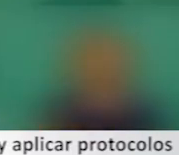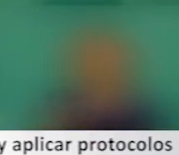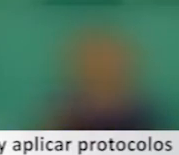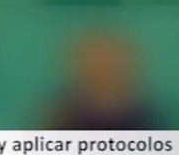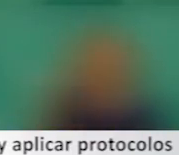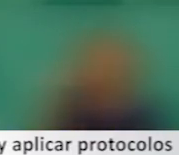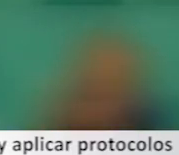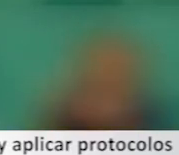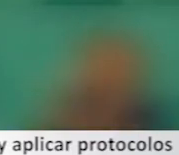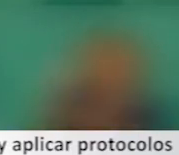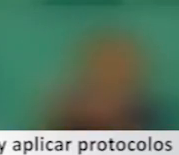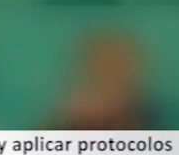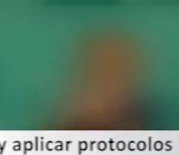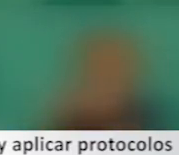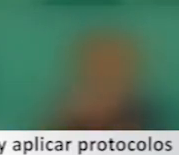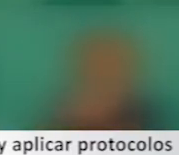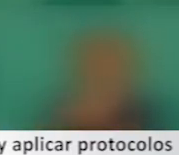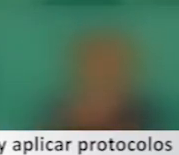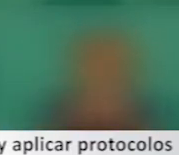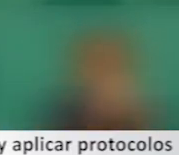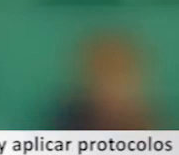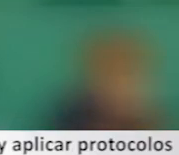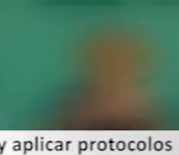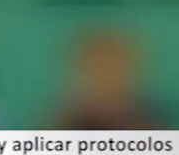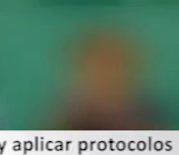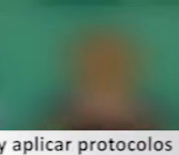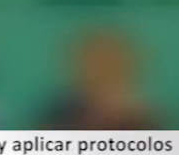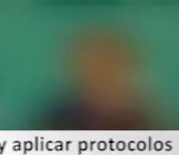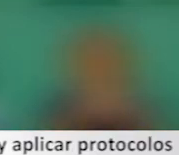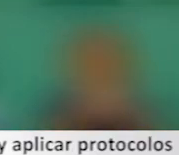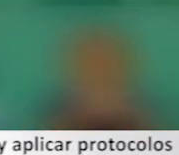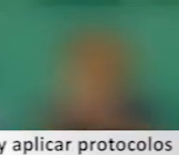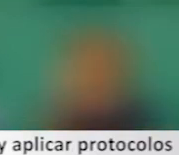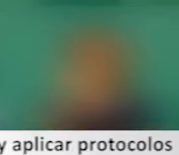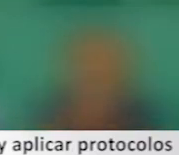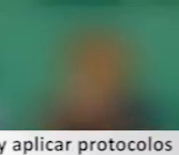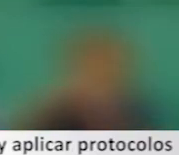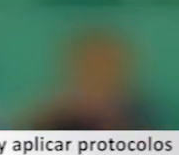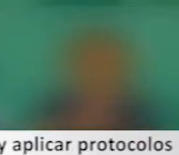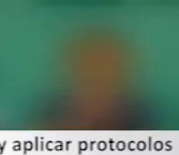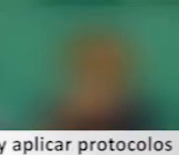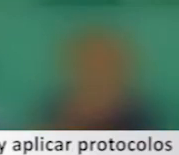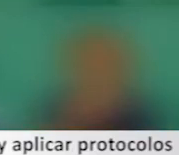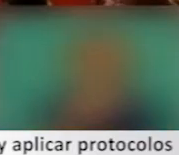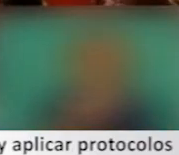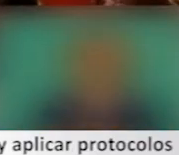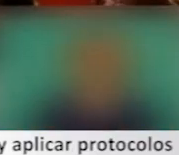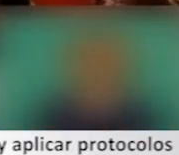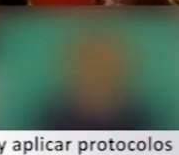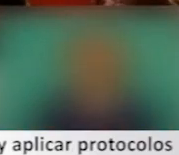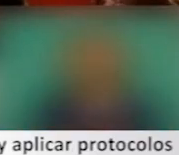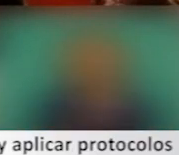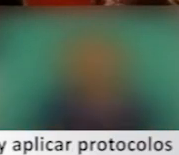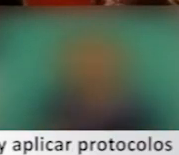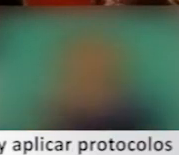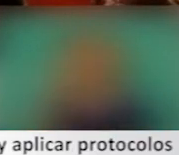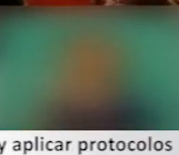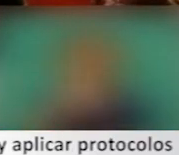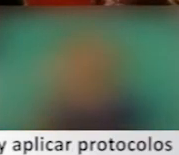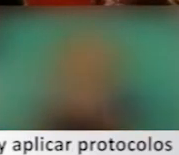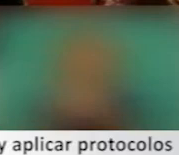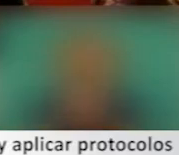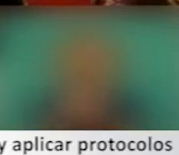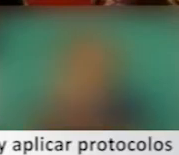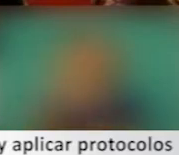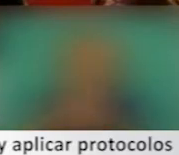a la ciudadanía a tener prudencia y aplicar los protocolos sanitarios que eviten que el aumento de contagios que ya se presenta en 10